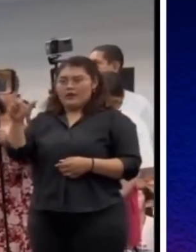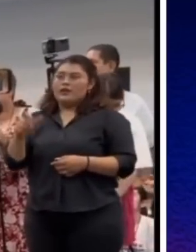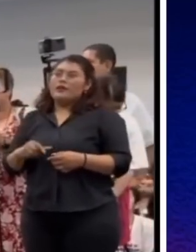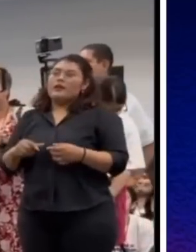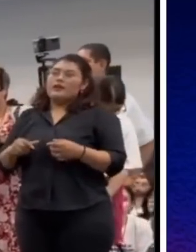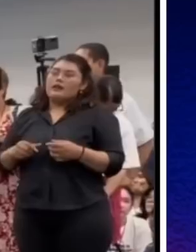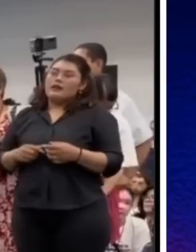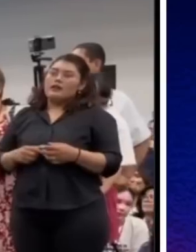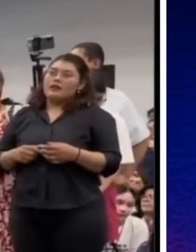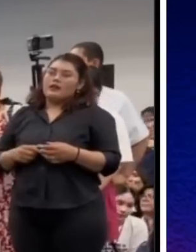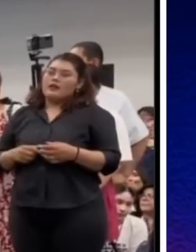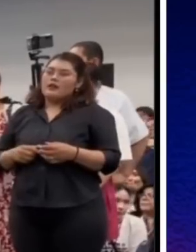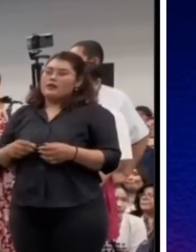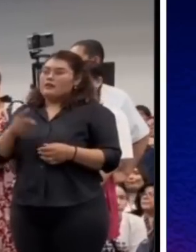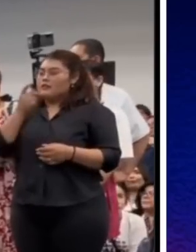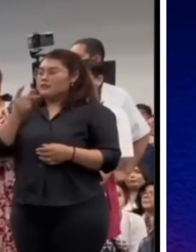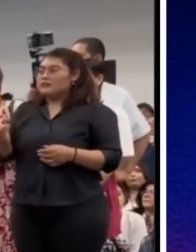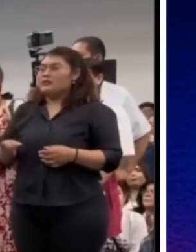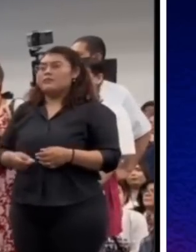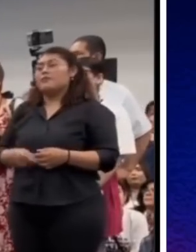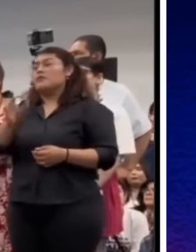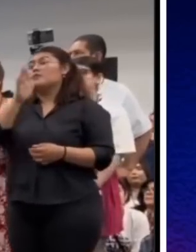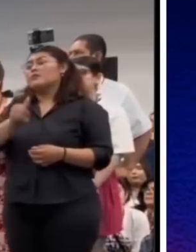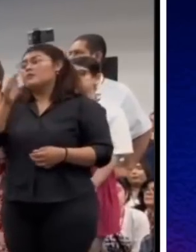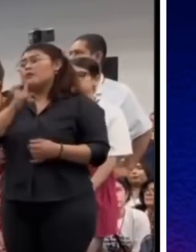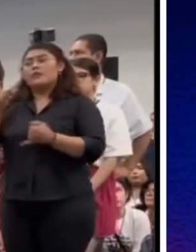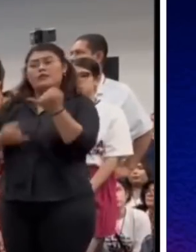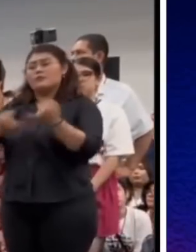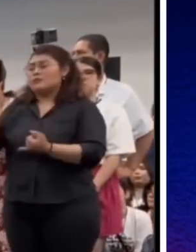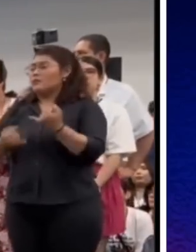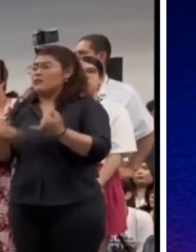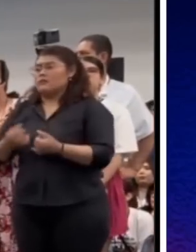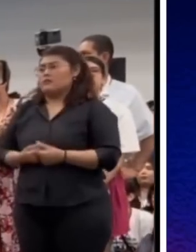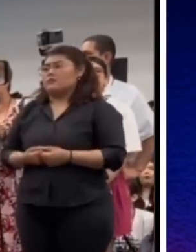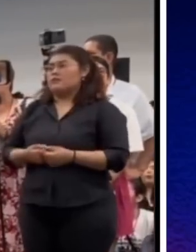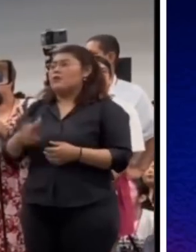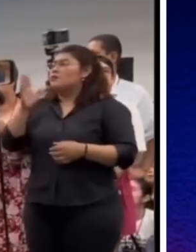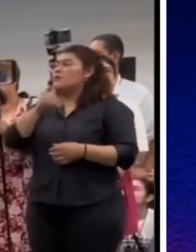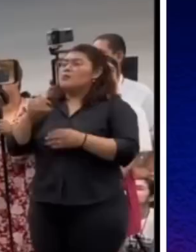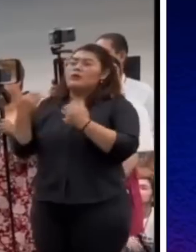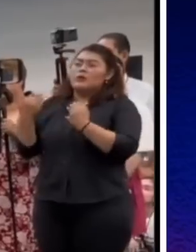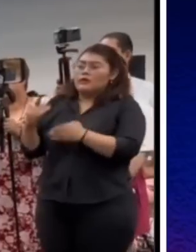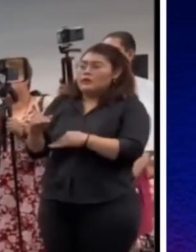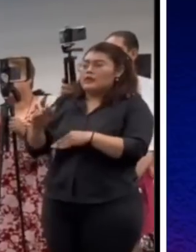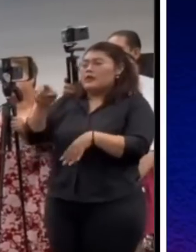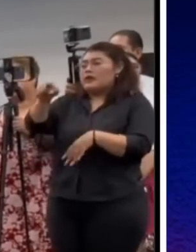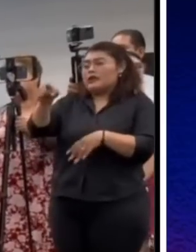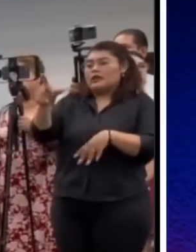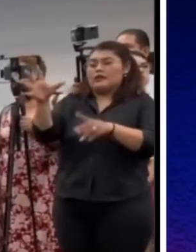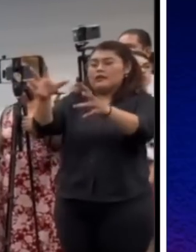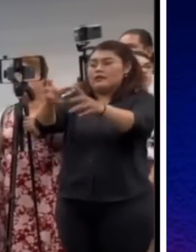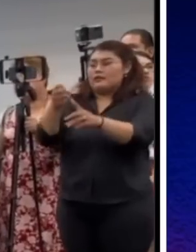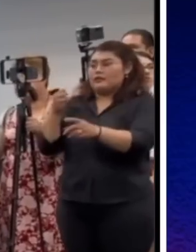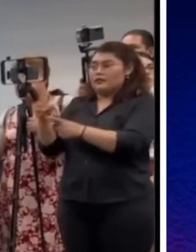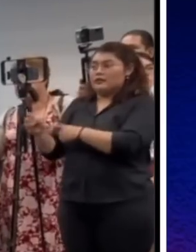parada, dice, no se puede juzgar, no se puede detener al fiscal de Morelos porque